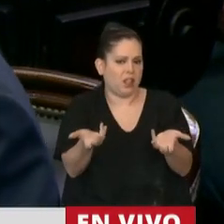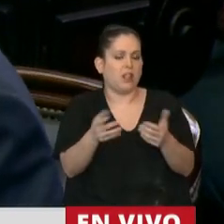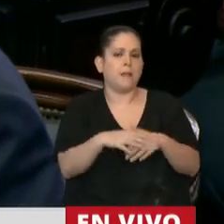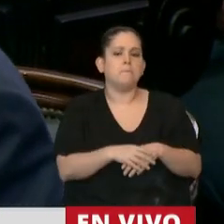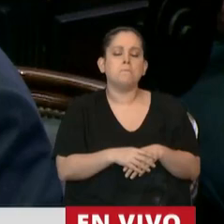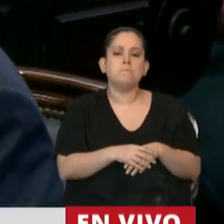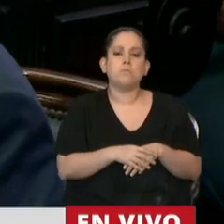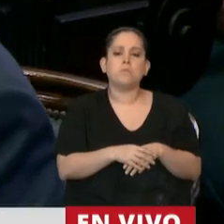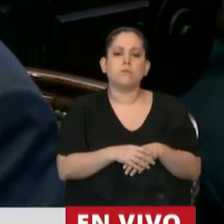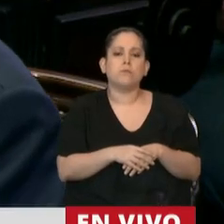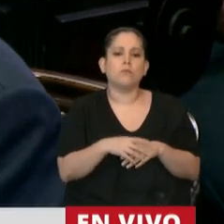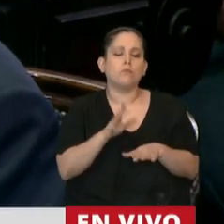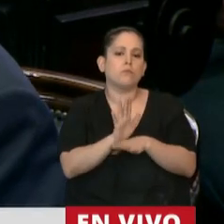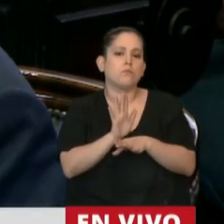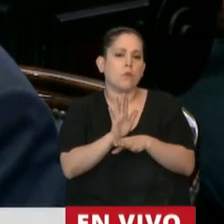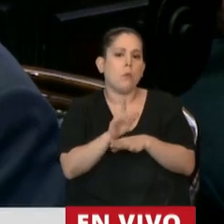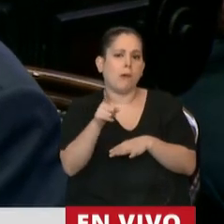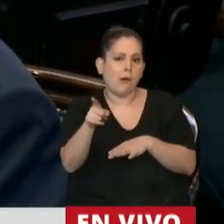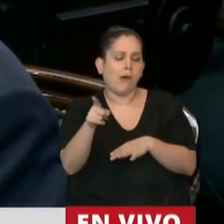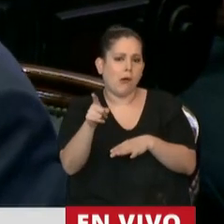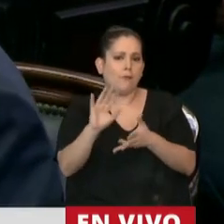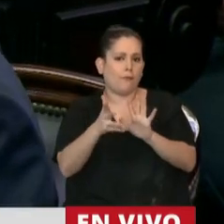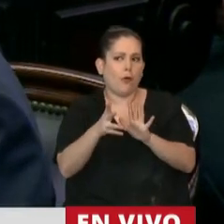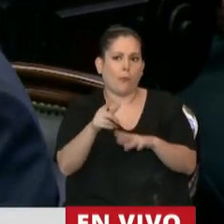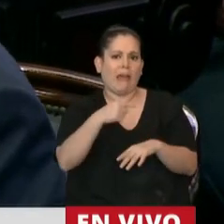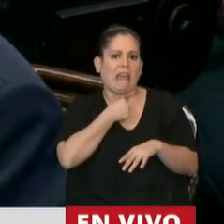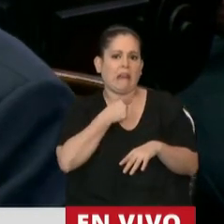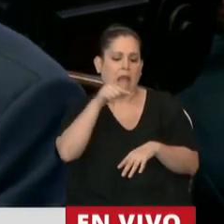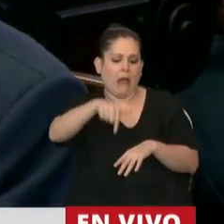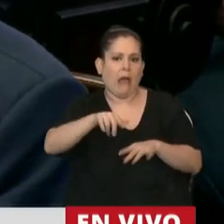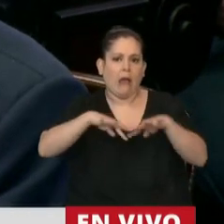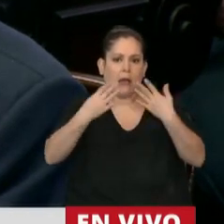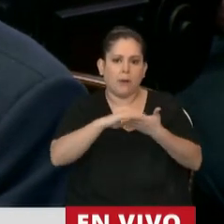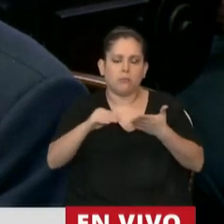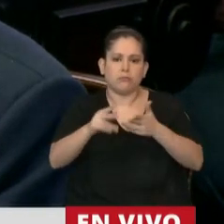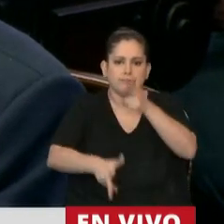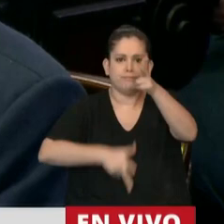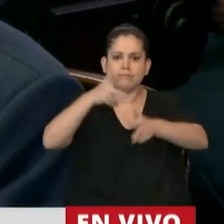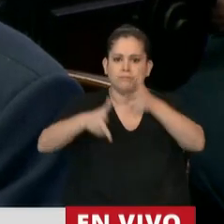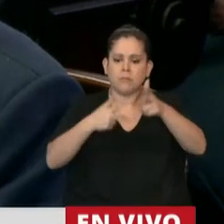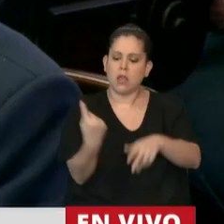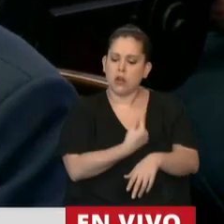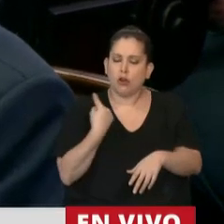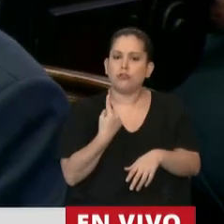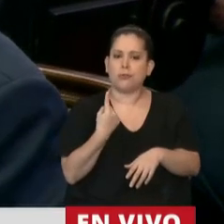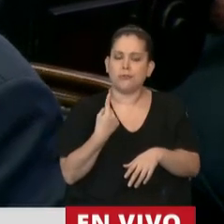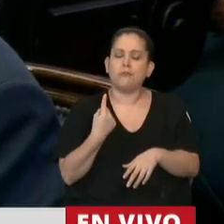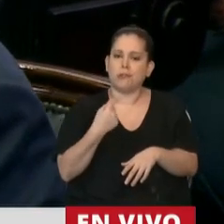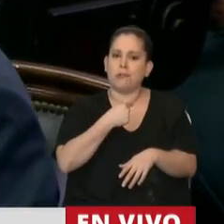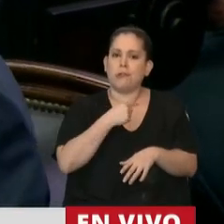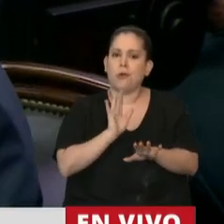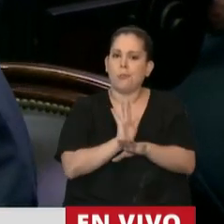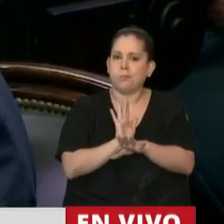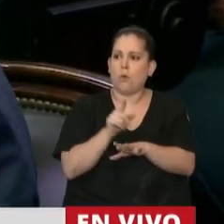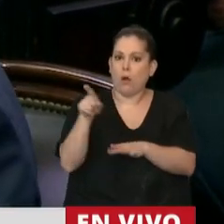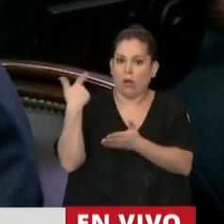una cuestión de tipo procesal, improcedente, de hacerlo en este recinto, y nosotros nos vamos a allanar a ese